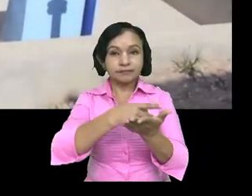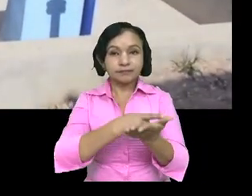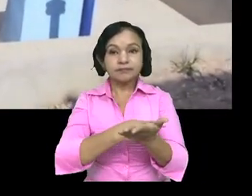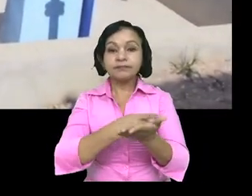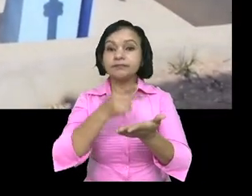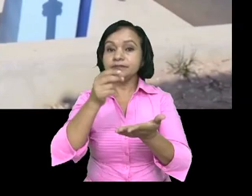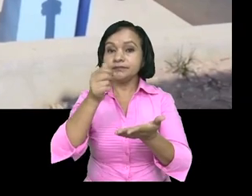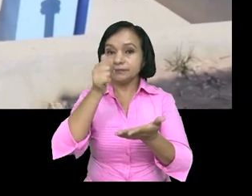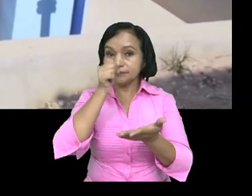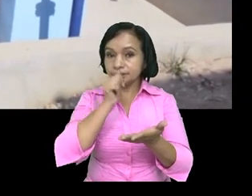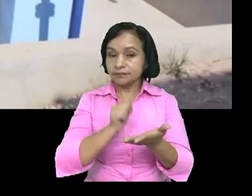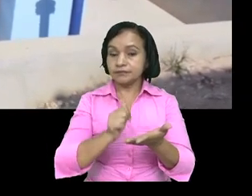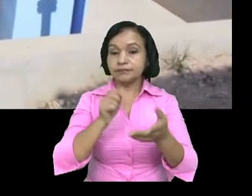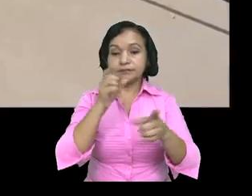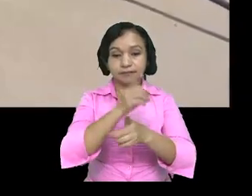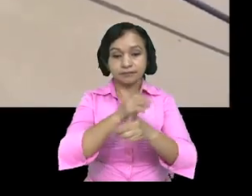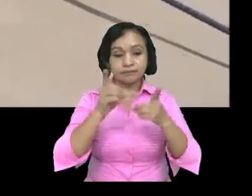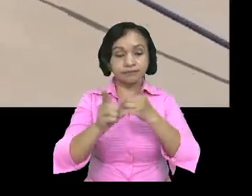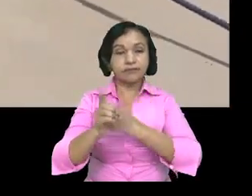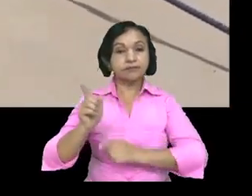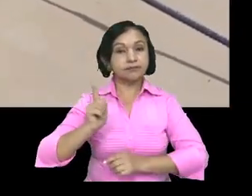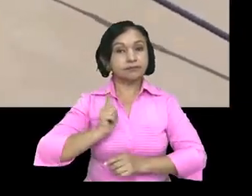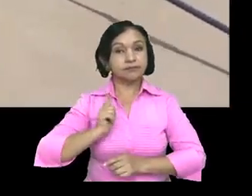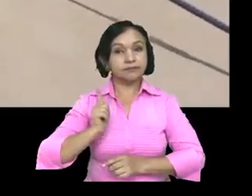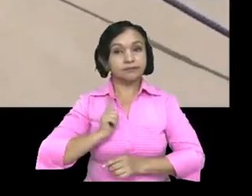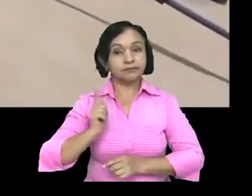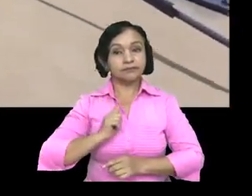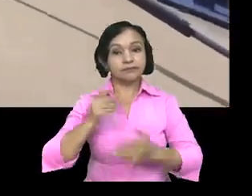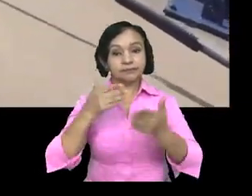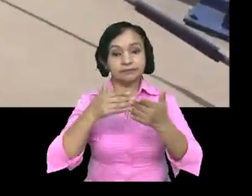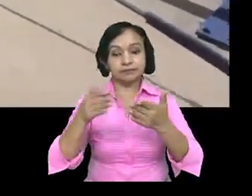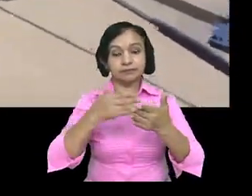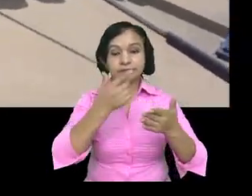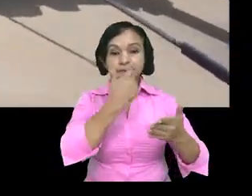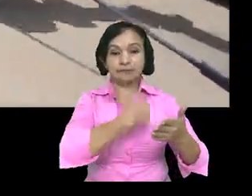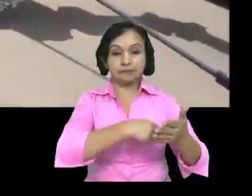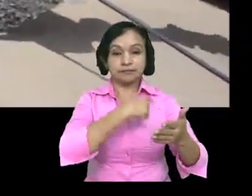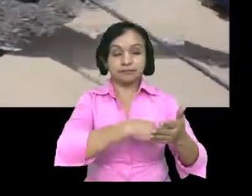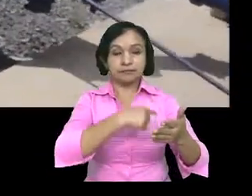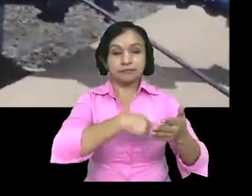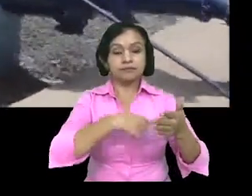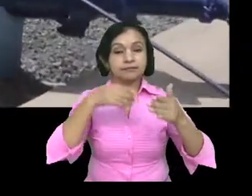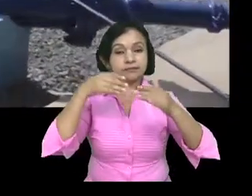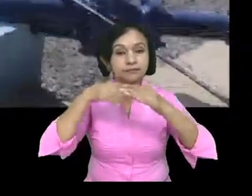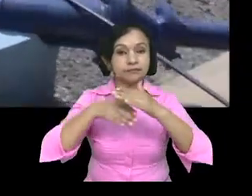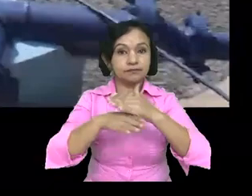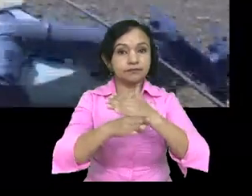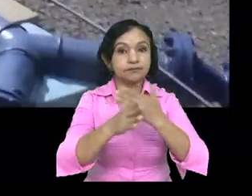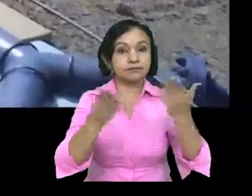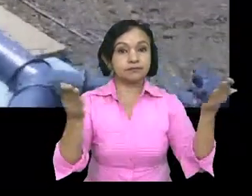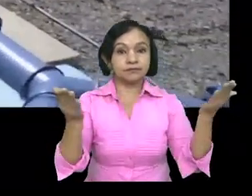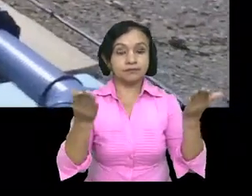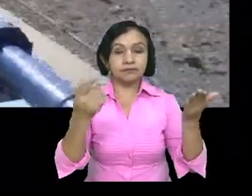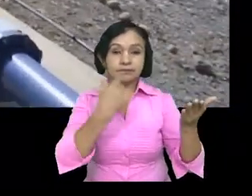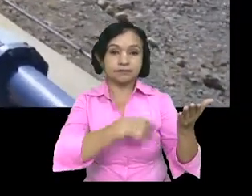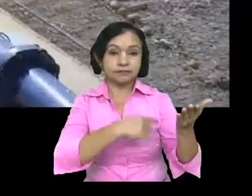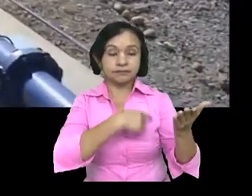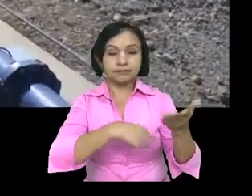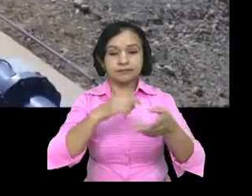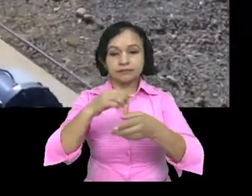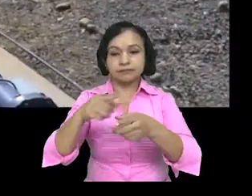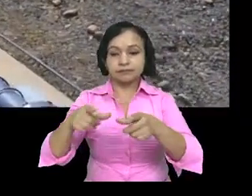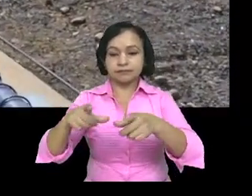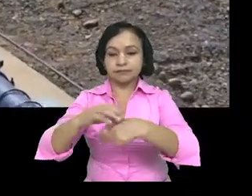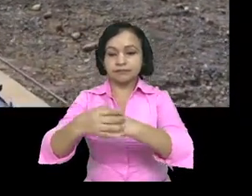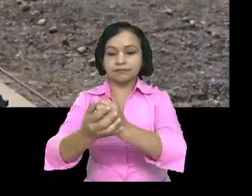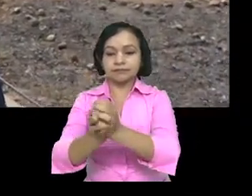agua garantizan también el acceso en las escuelas. Tenemos los lavamanos,